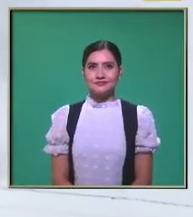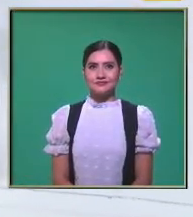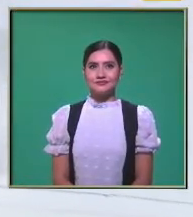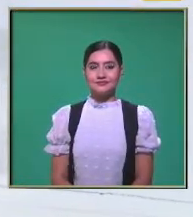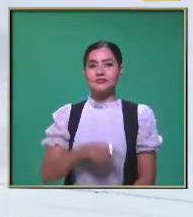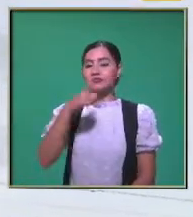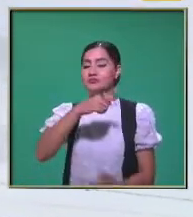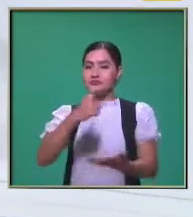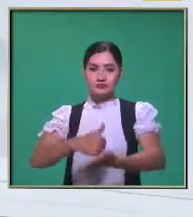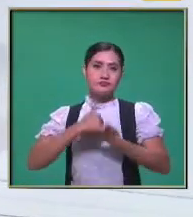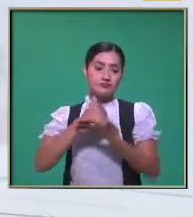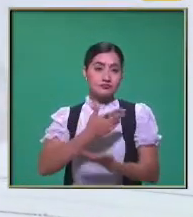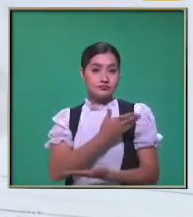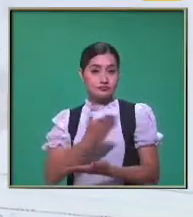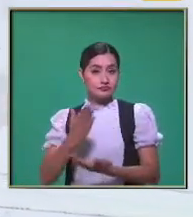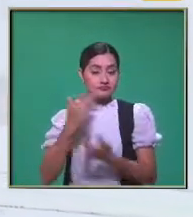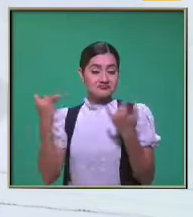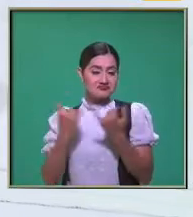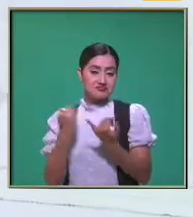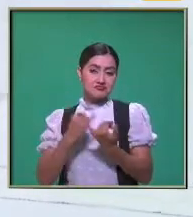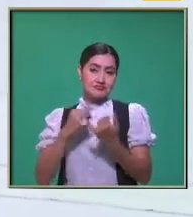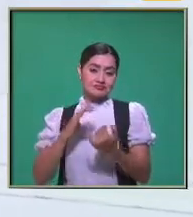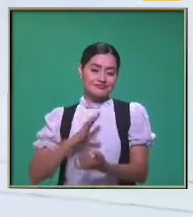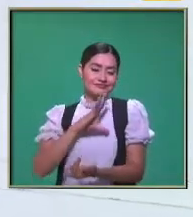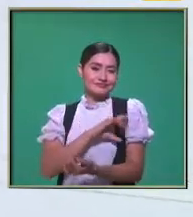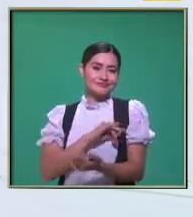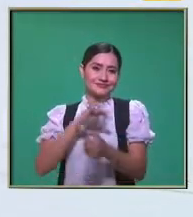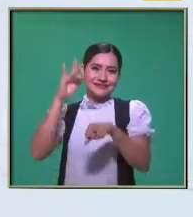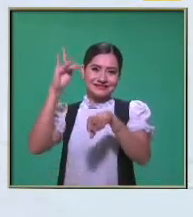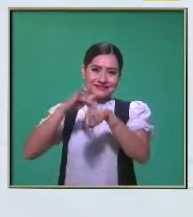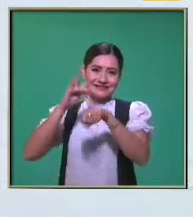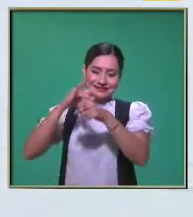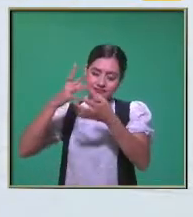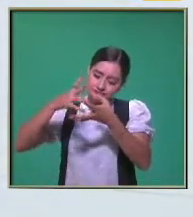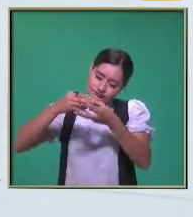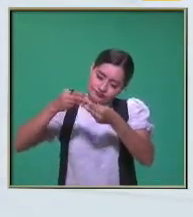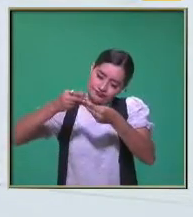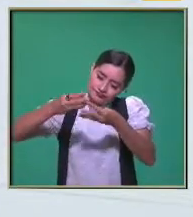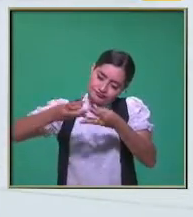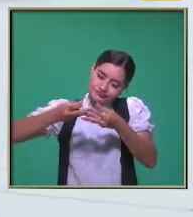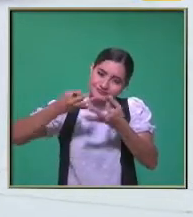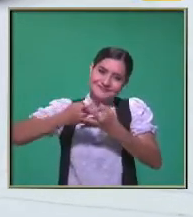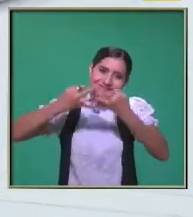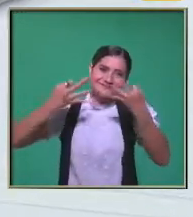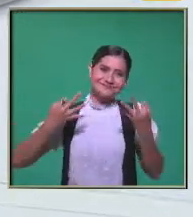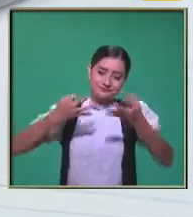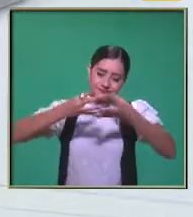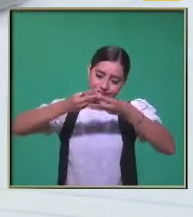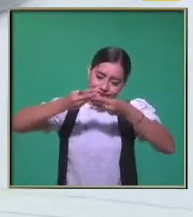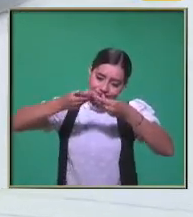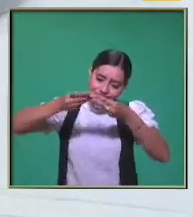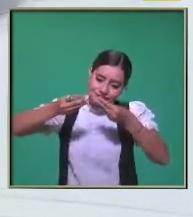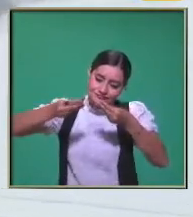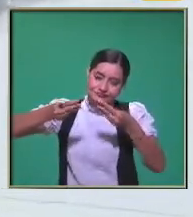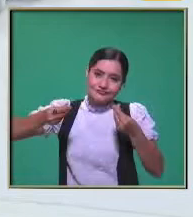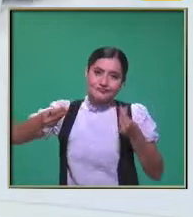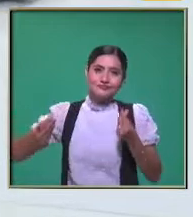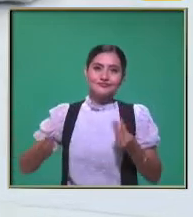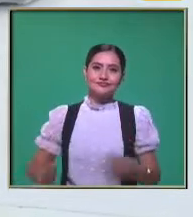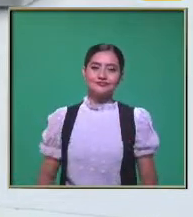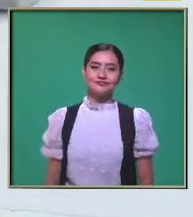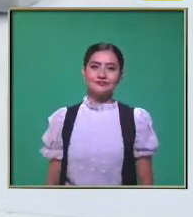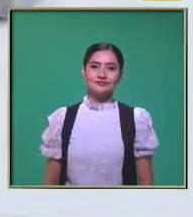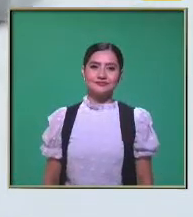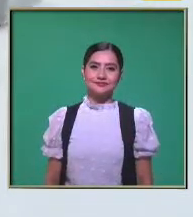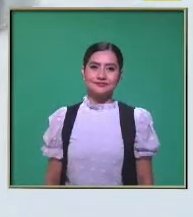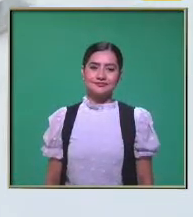permite también a ellos eso, lo que les encanta, sentir la textura, ¿verdad? Sentir la textura de la tierra y de cómo